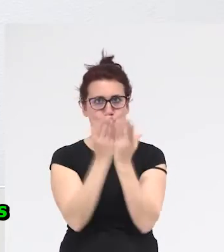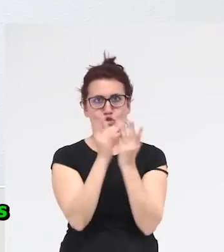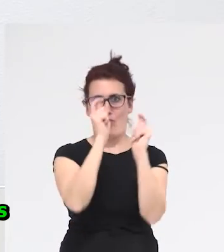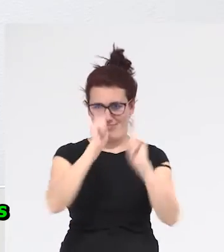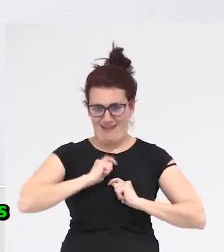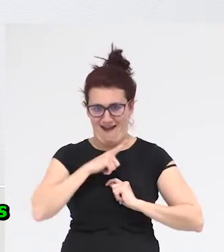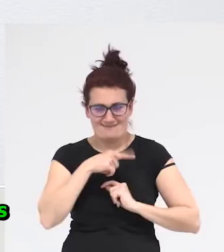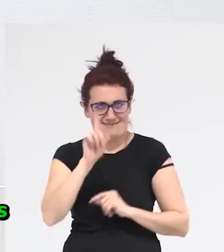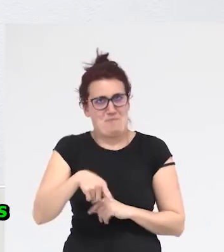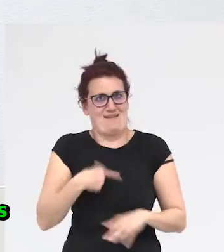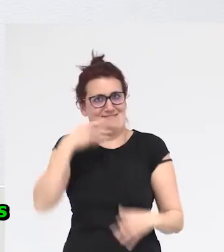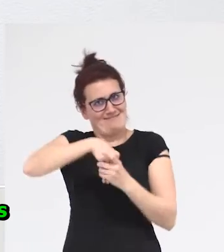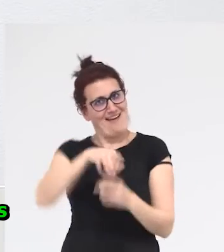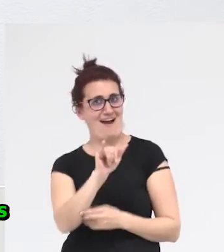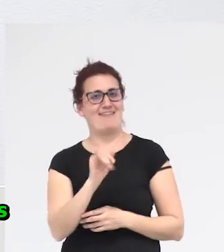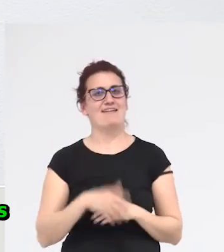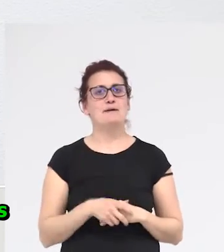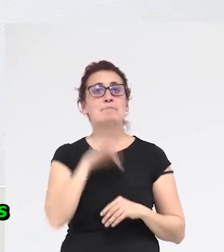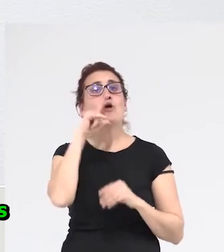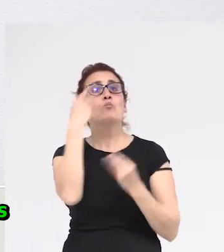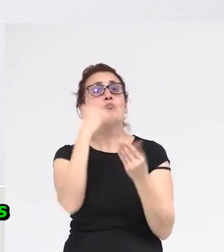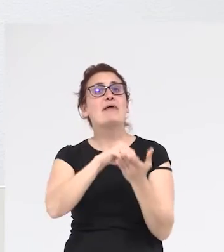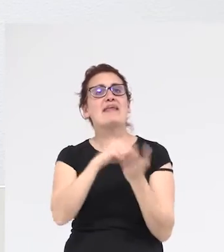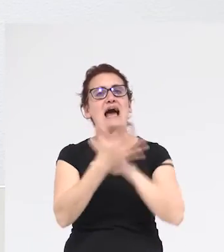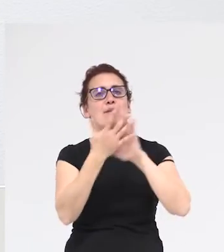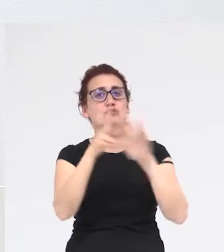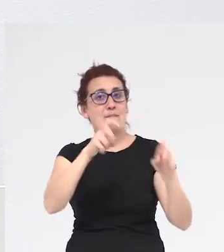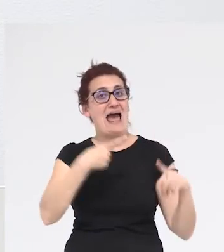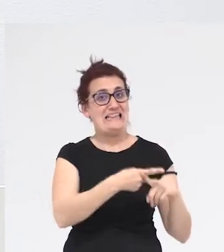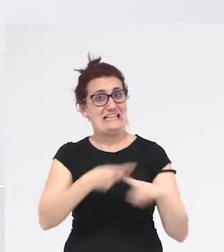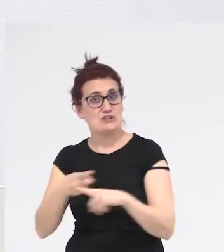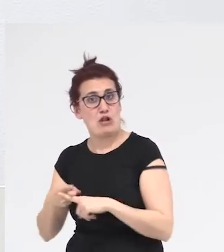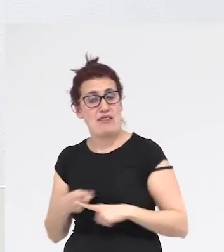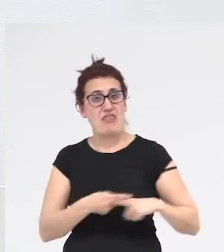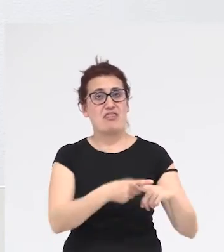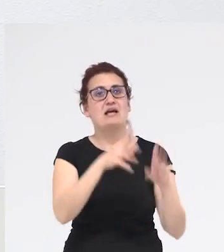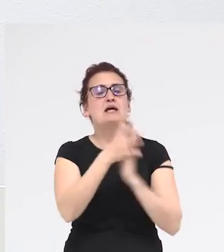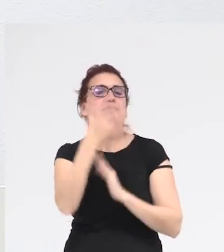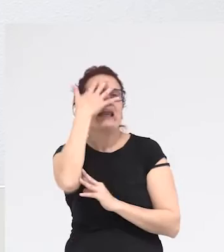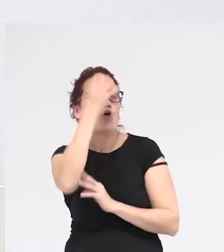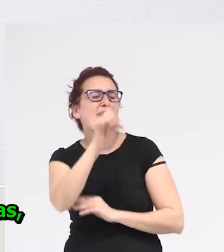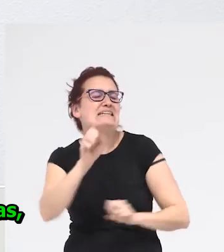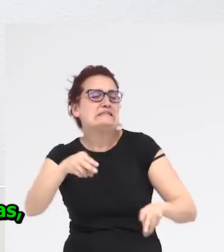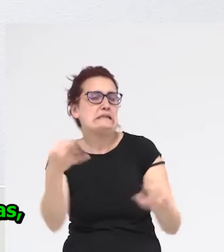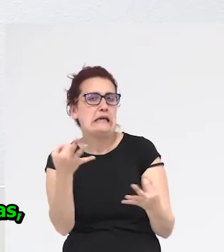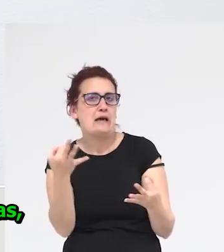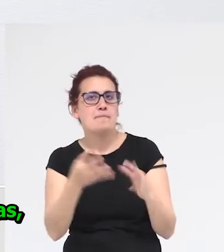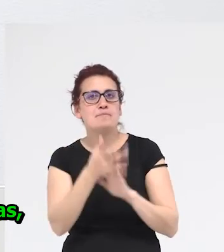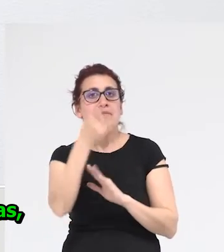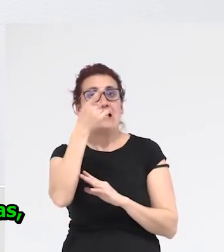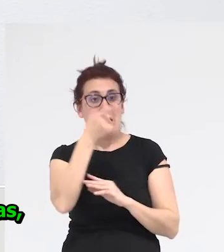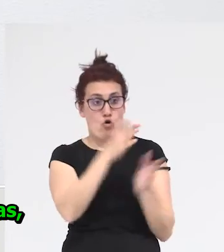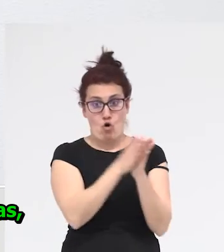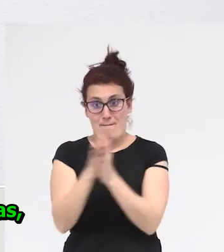Entonces, muchas veces hablamos de interseccionalidad sin recordar que son estas